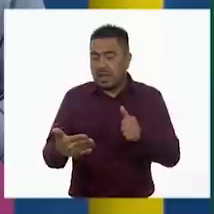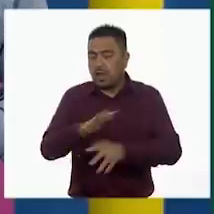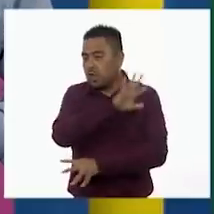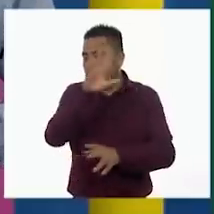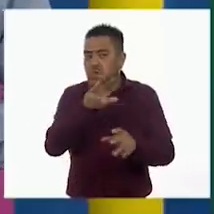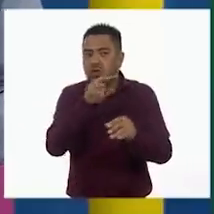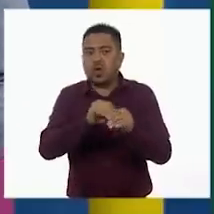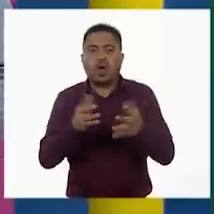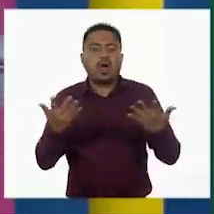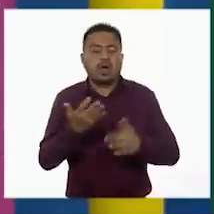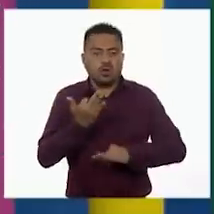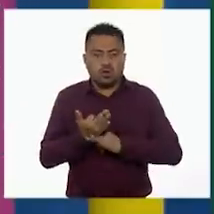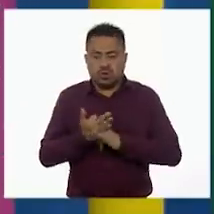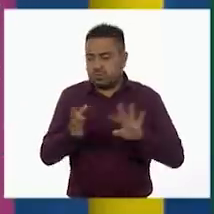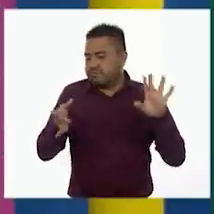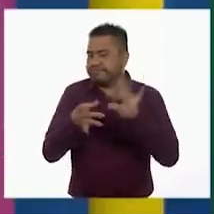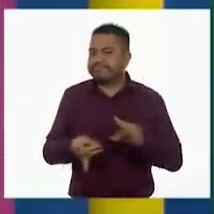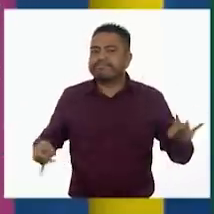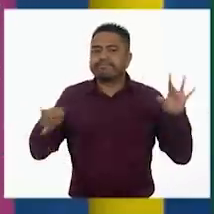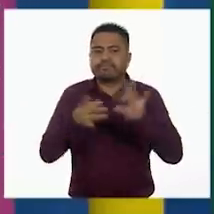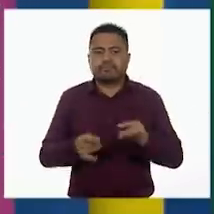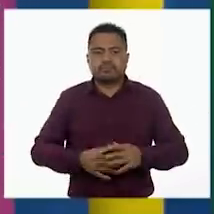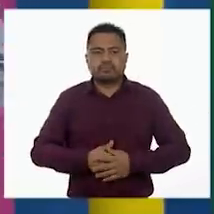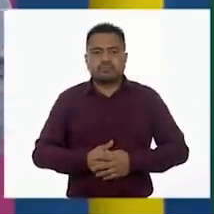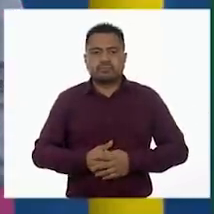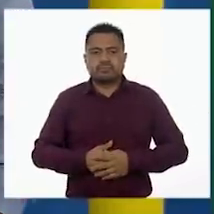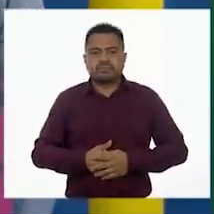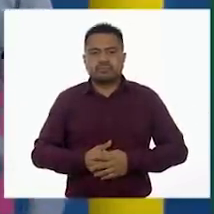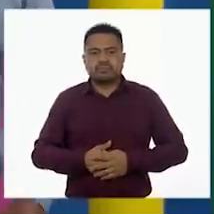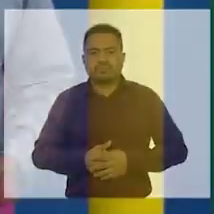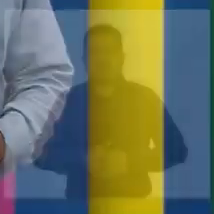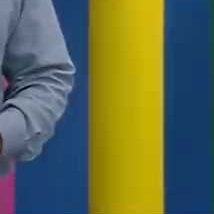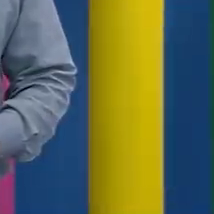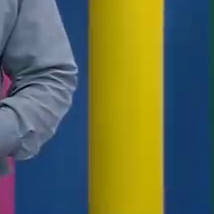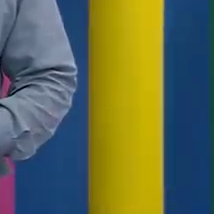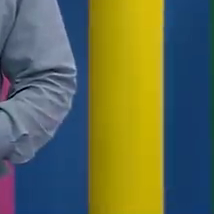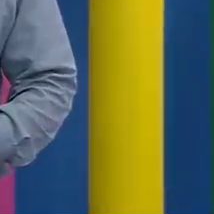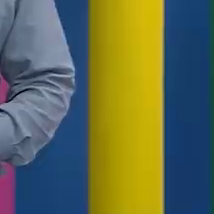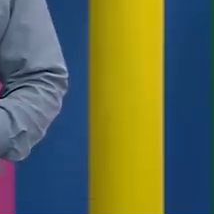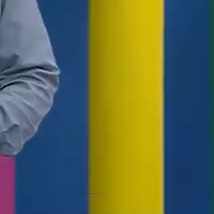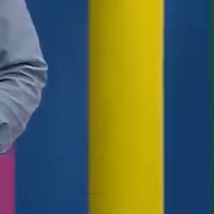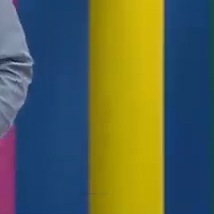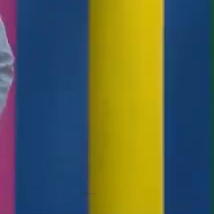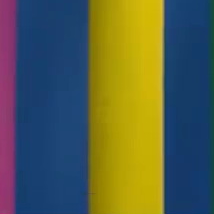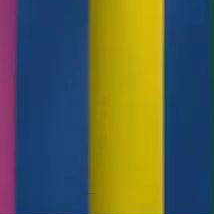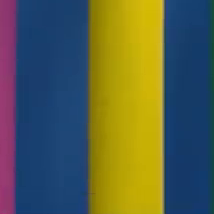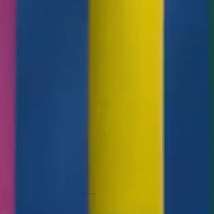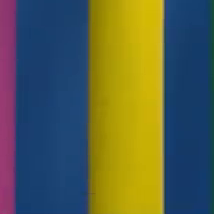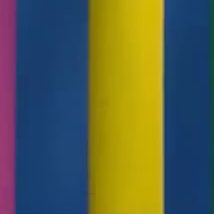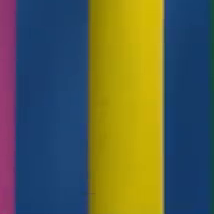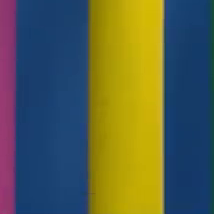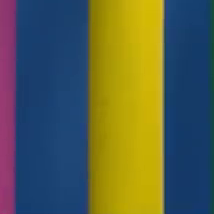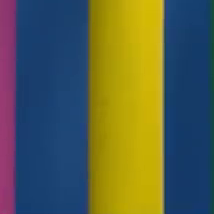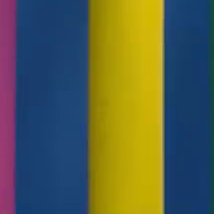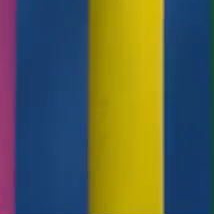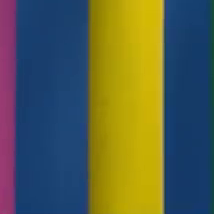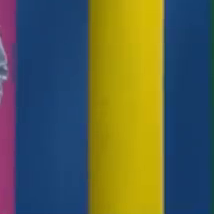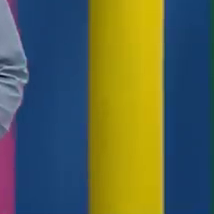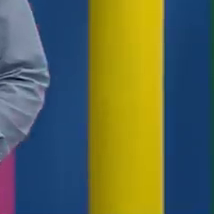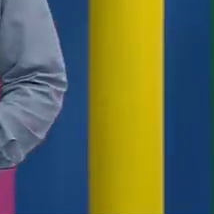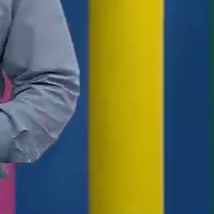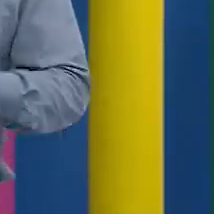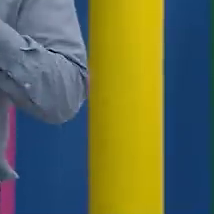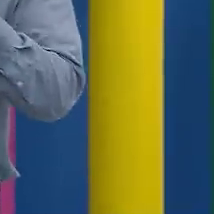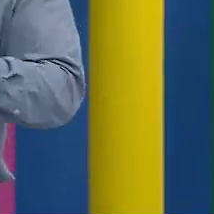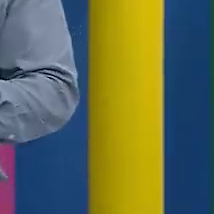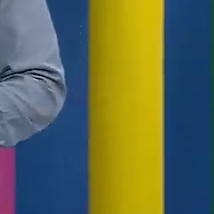todo lo que se habla. ¿Qué chamal leía y liusim tulisimaliaca y minaoyajac? Ente y minautigipanuanaque,